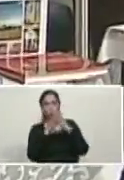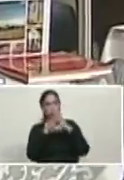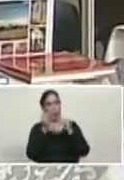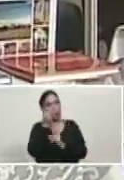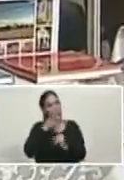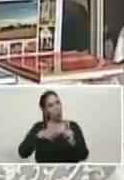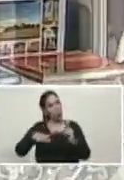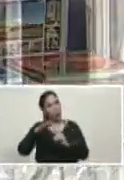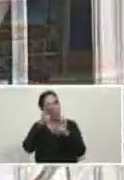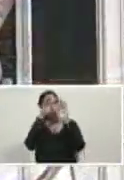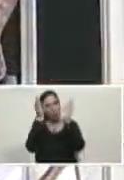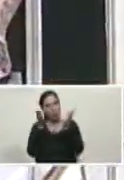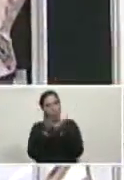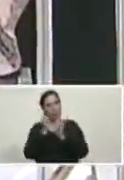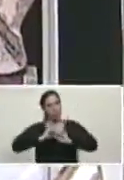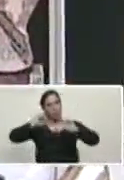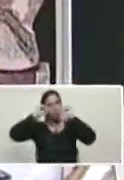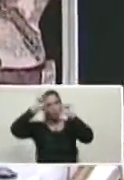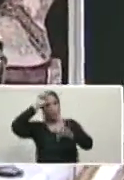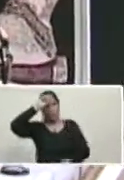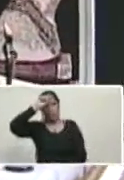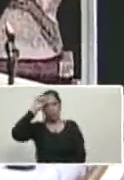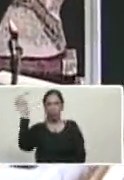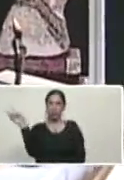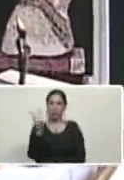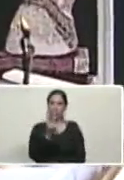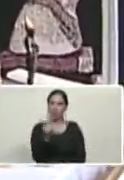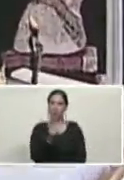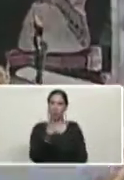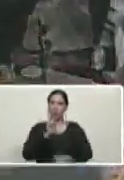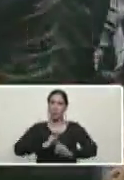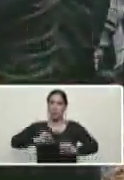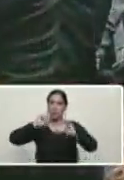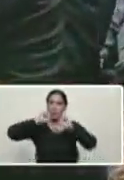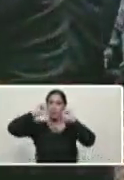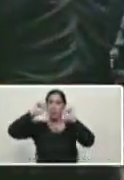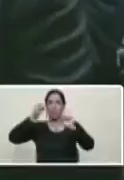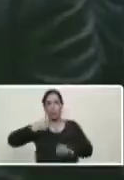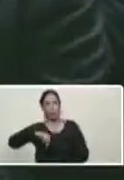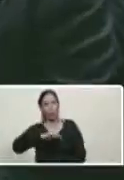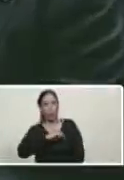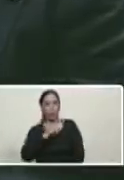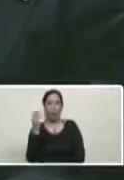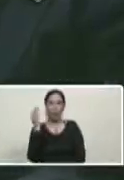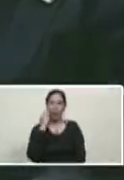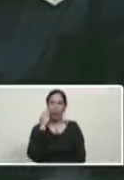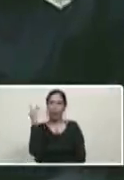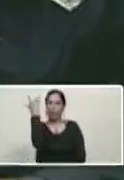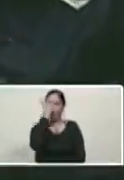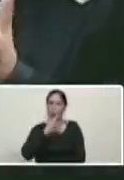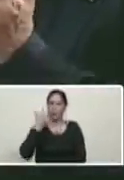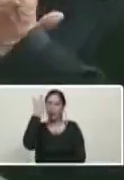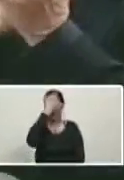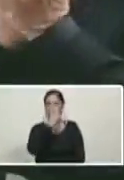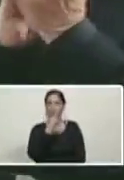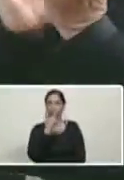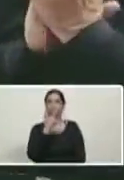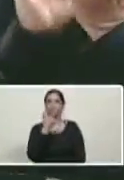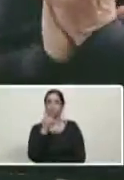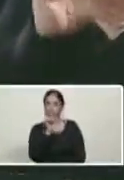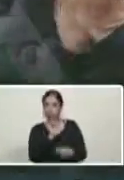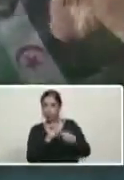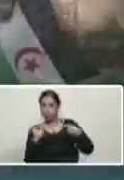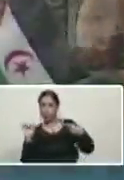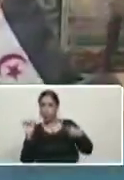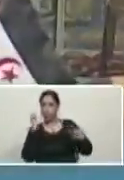mundo. ¡Que viva Turquía! ¡Que viva Venezuela! ¡Que viva también nuestra madre África, cuya semana celebramos acá en